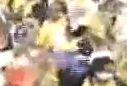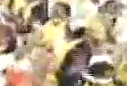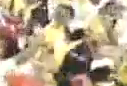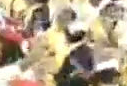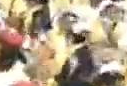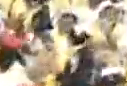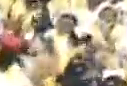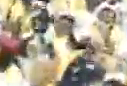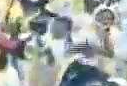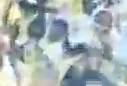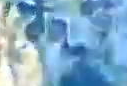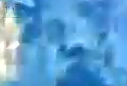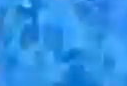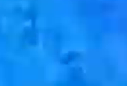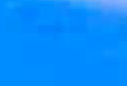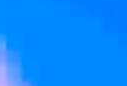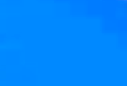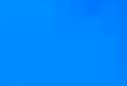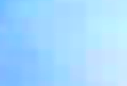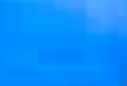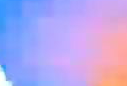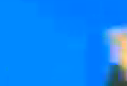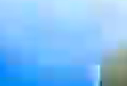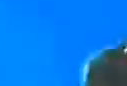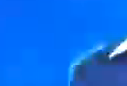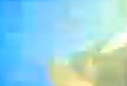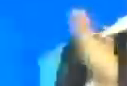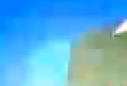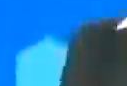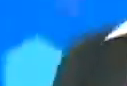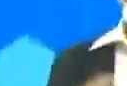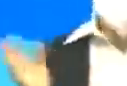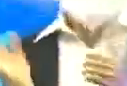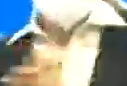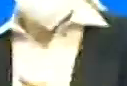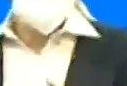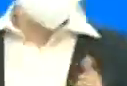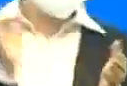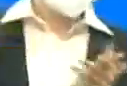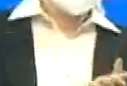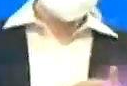información que se desarrolla en este momento. Continuemos escuchando parte de la actividad.